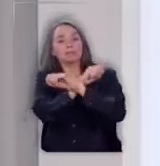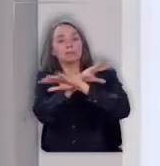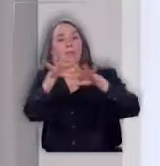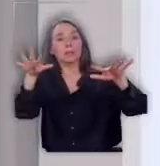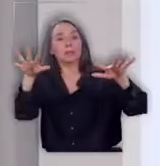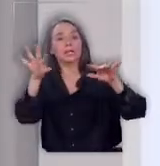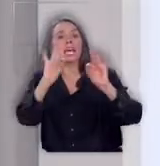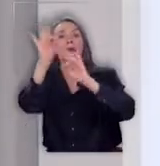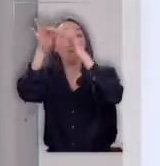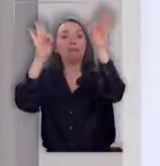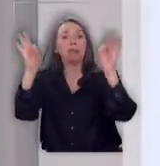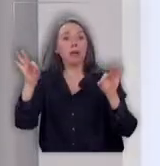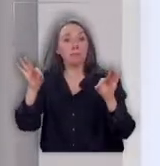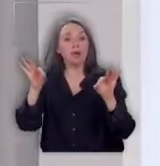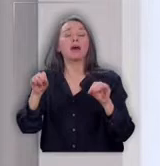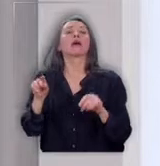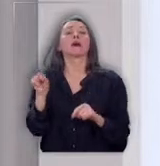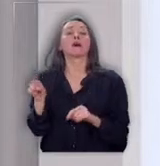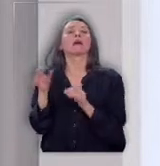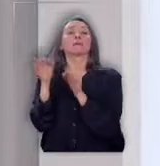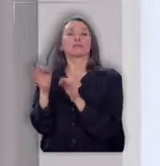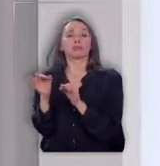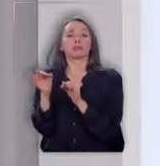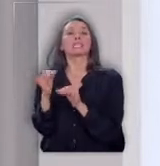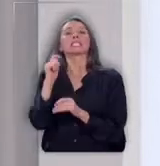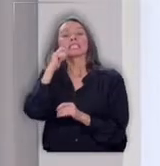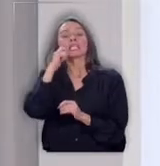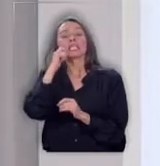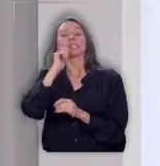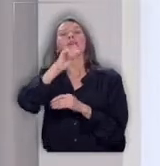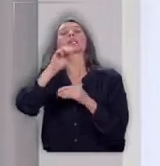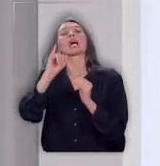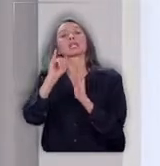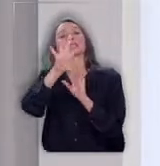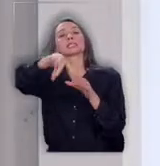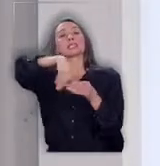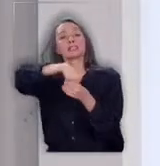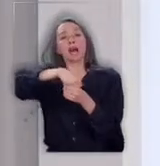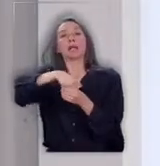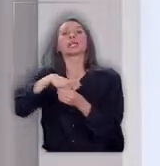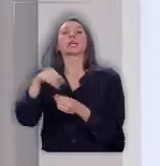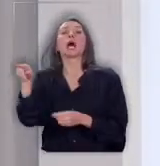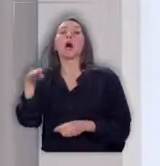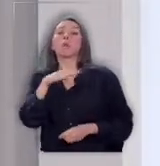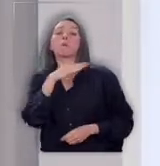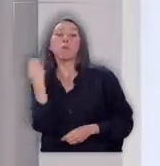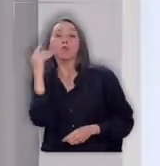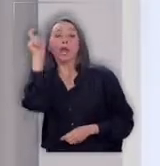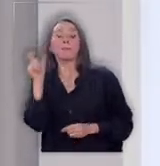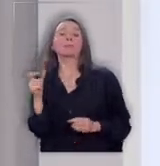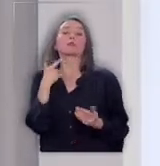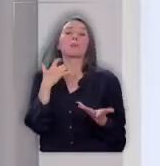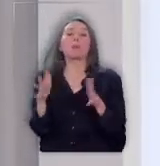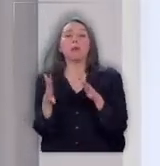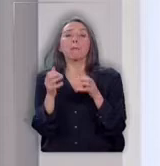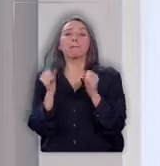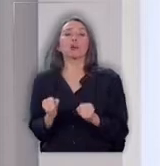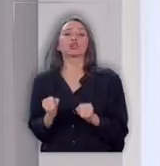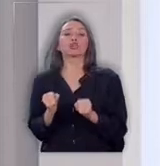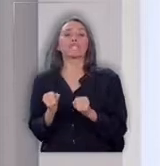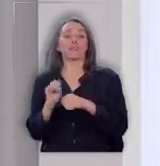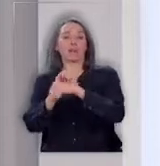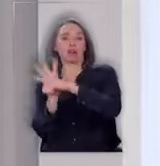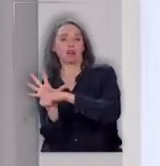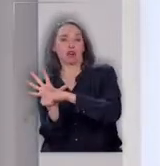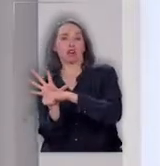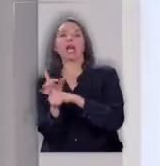debemos considerarlo como caso de muerte atribuible eso significa que no